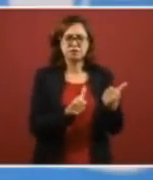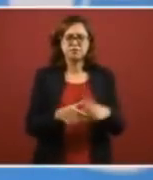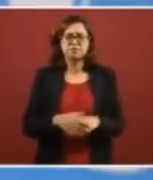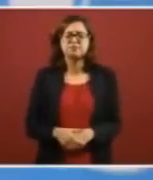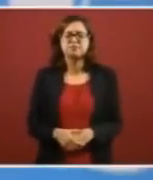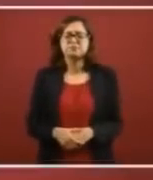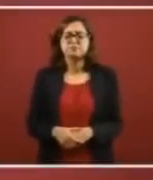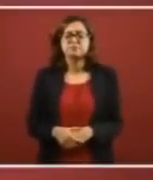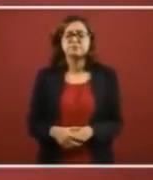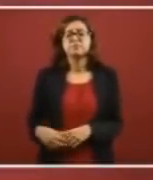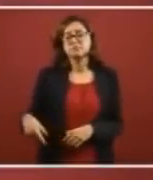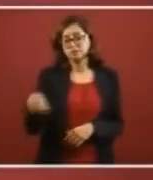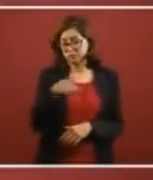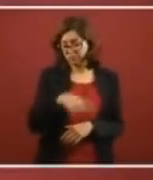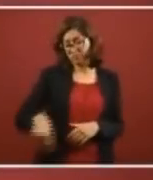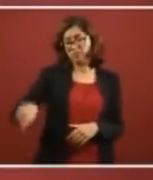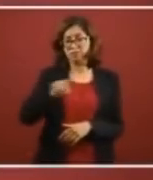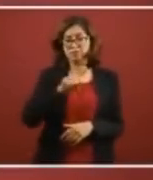Si me preguntan